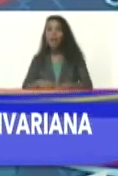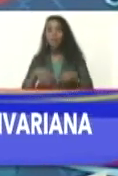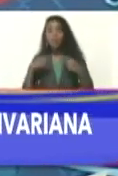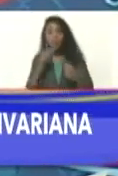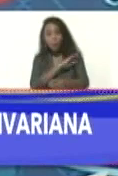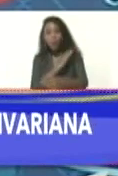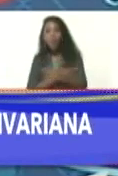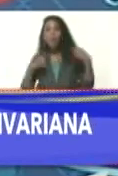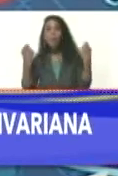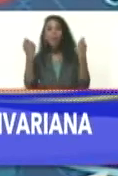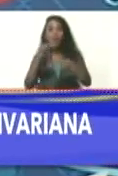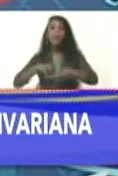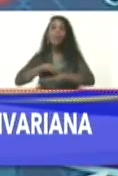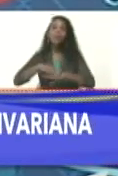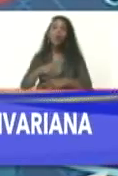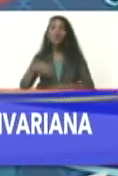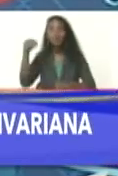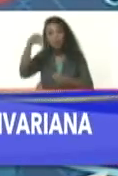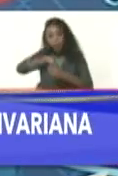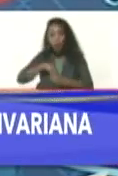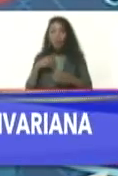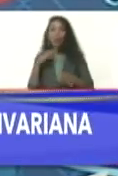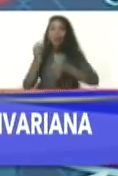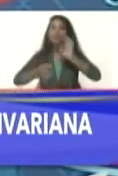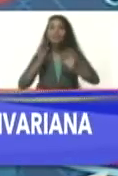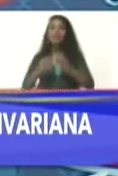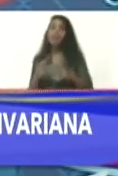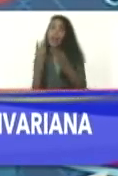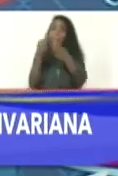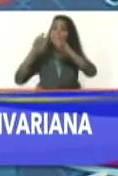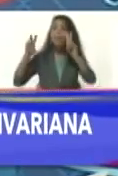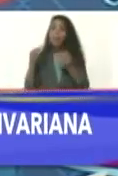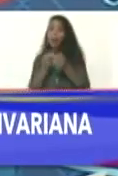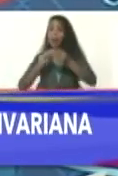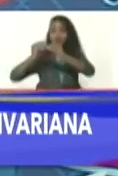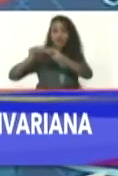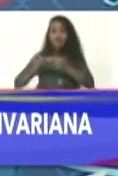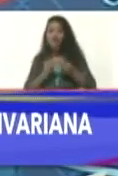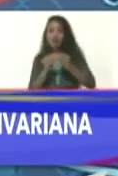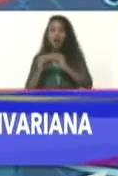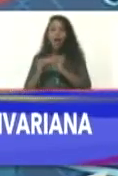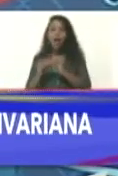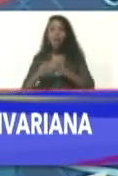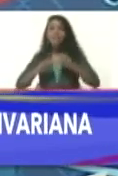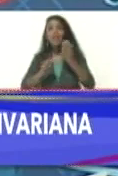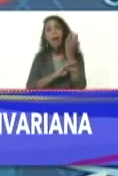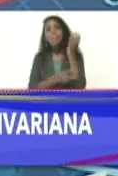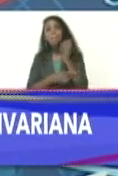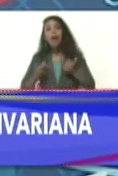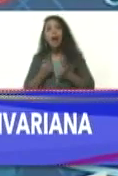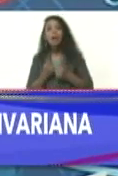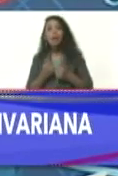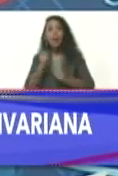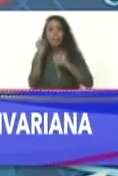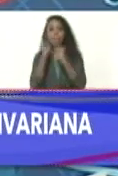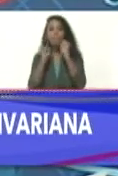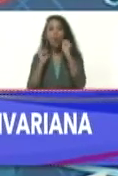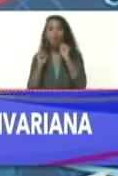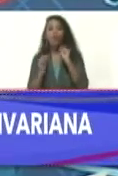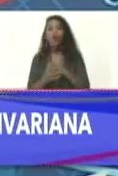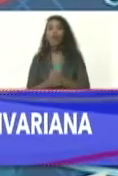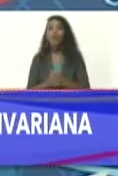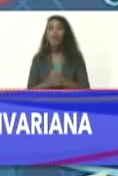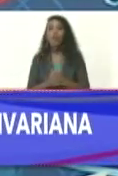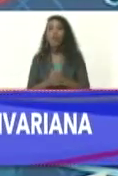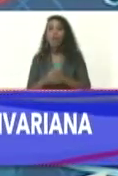Ministerio Interior, Justicia y Paz para el mantenimiento y reparación del parque automotor de